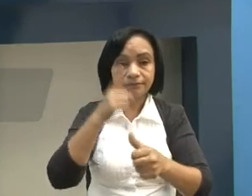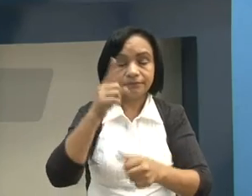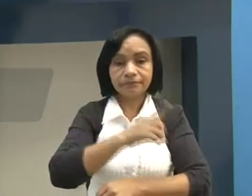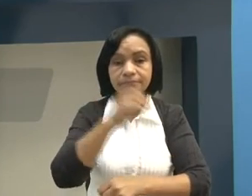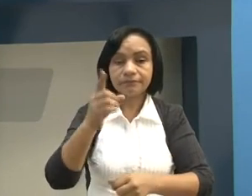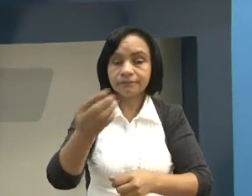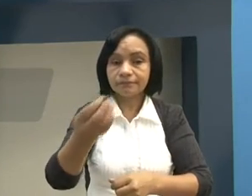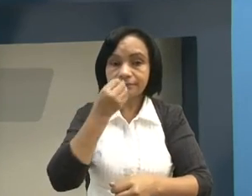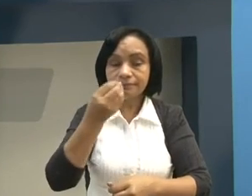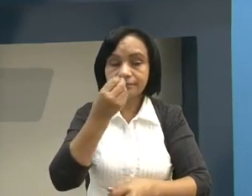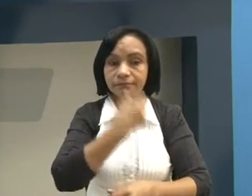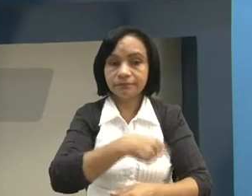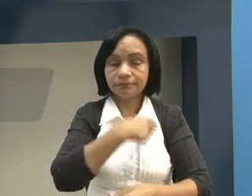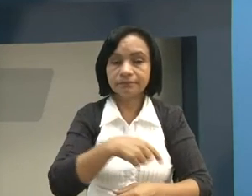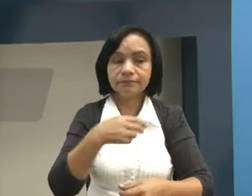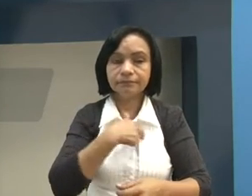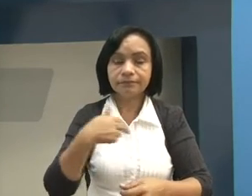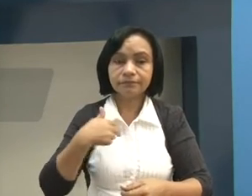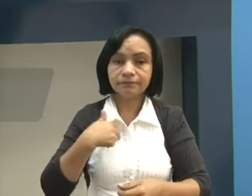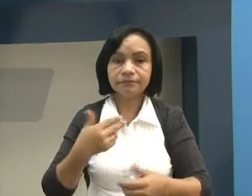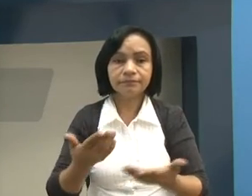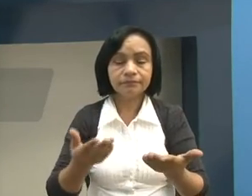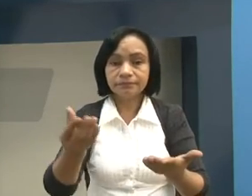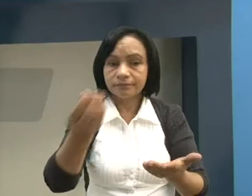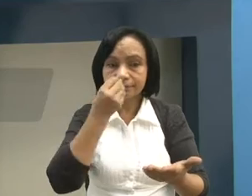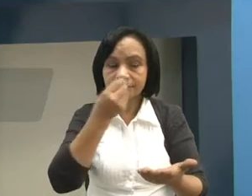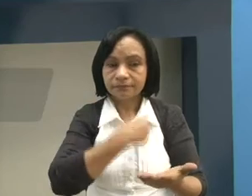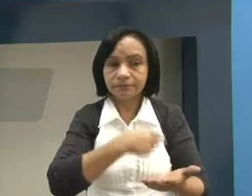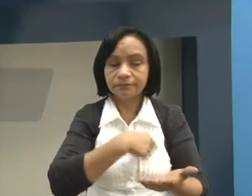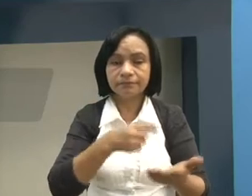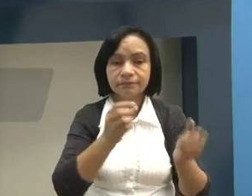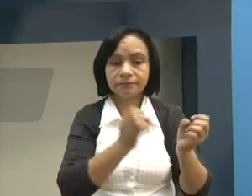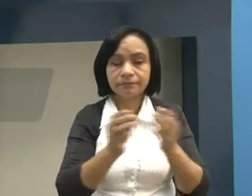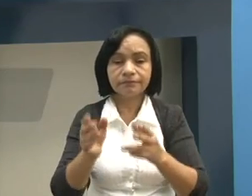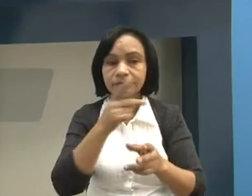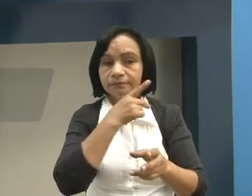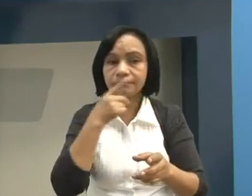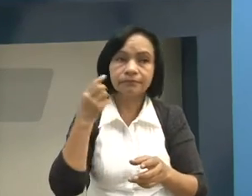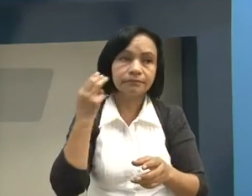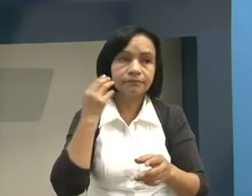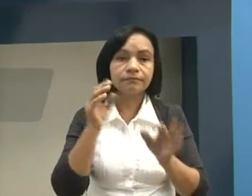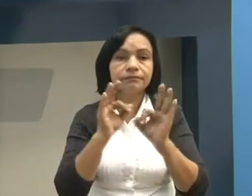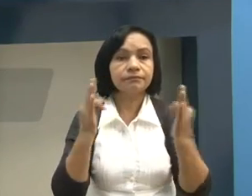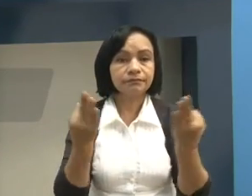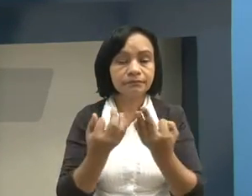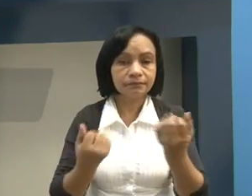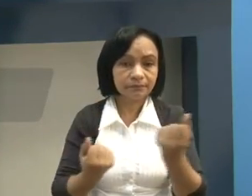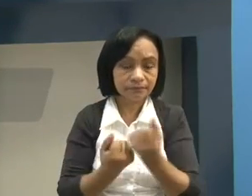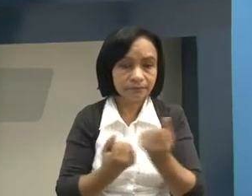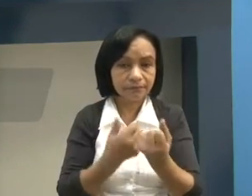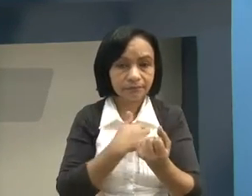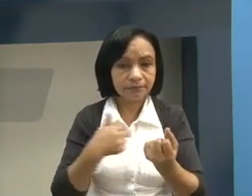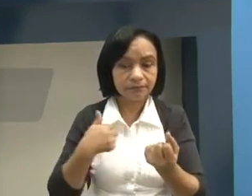merienda escolar. ¿Y qué ha generado alrededor de lo que es la merienda escolar? También la organización de padres y madres de familia, el aporte que ha habido